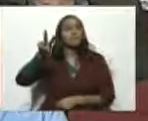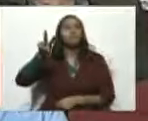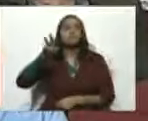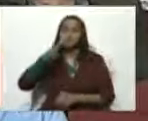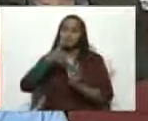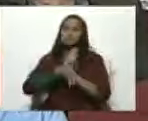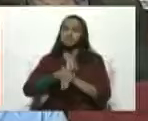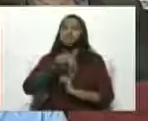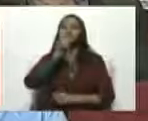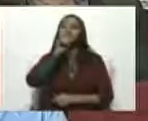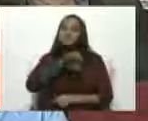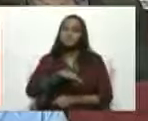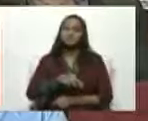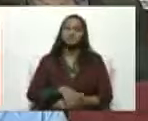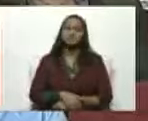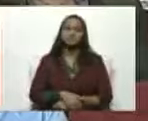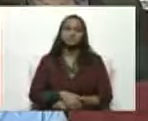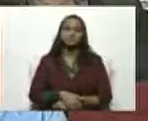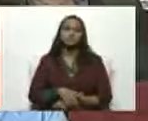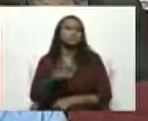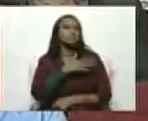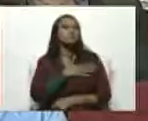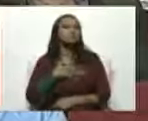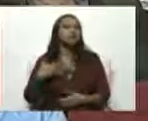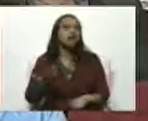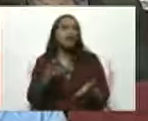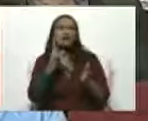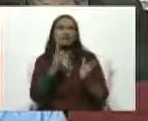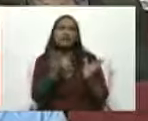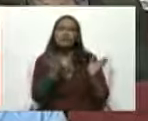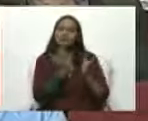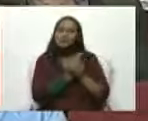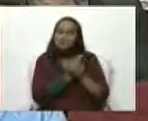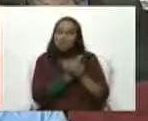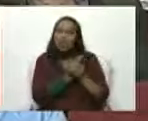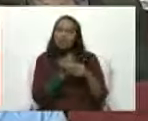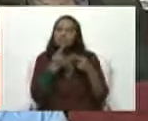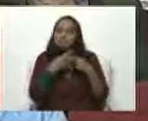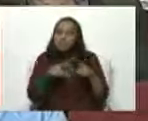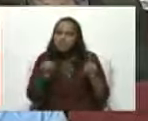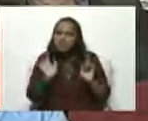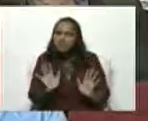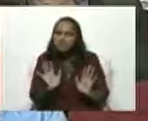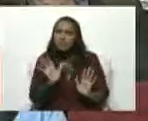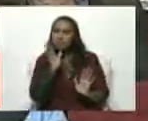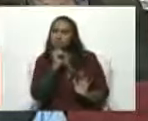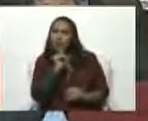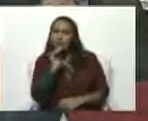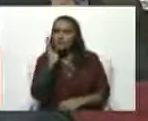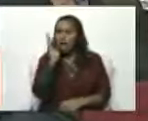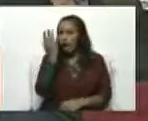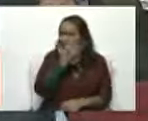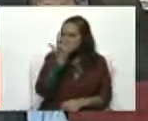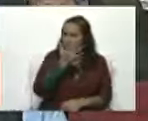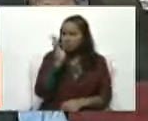garantizada, pero lo que se intenta lograr con el registro es un diferencial para que no haya dudas y paz en el país.